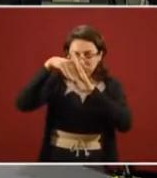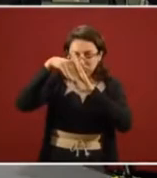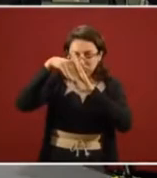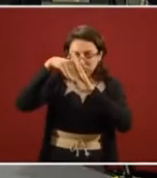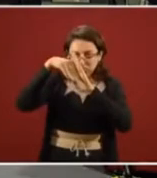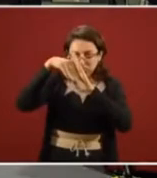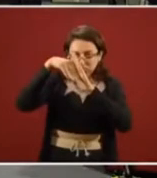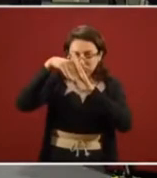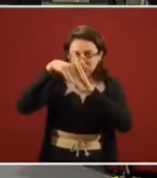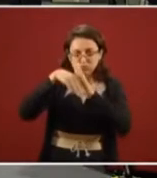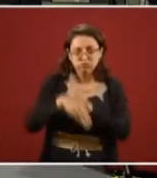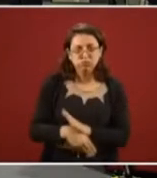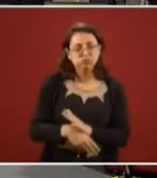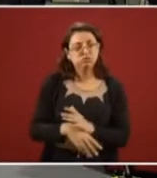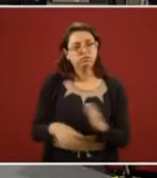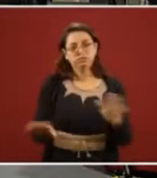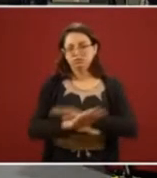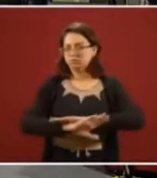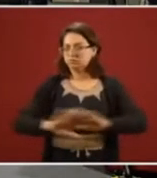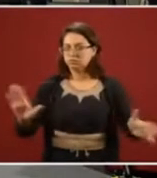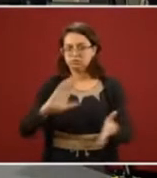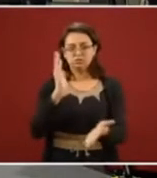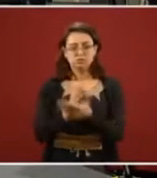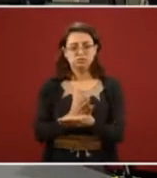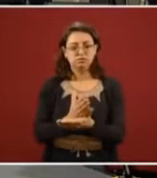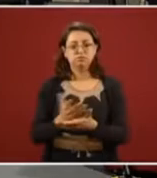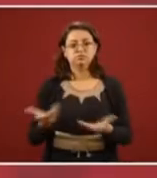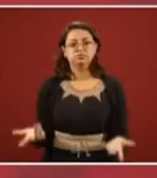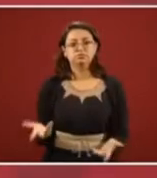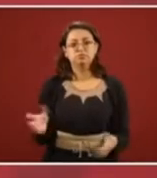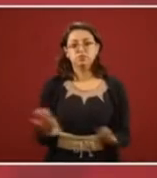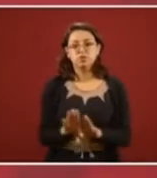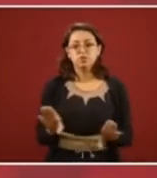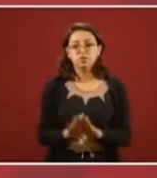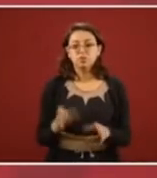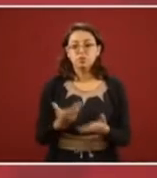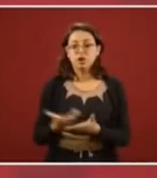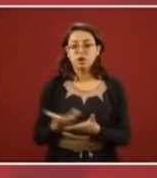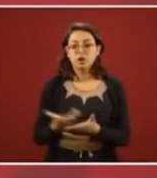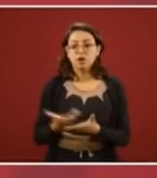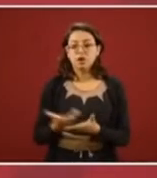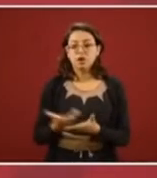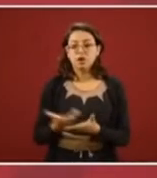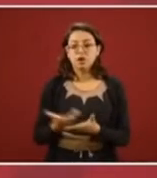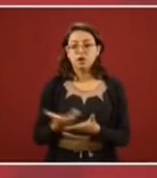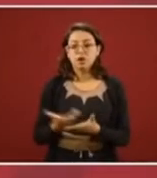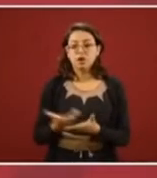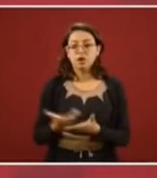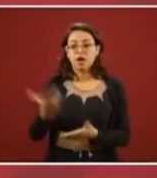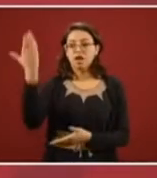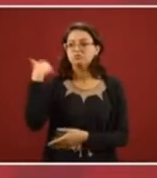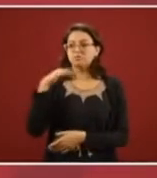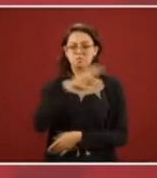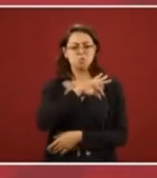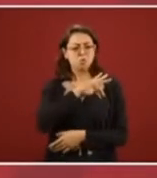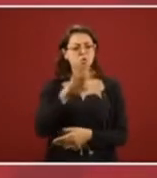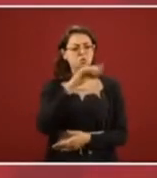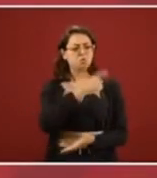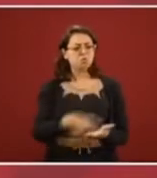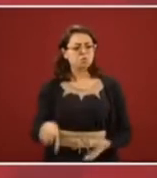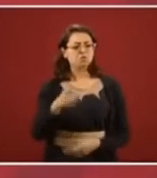más de 50 rompe dos kilos de tortillas